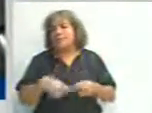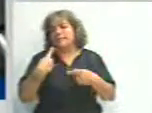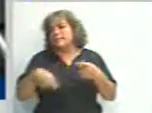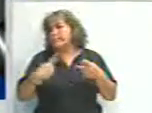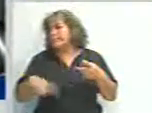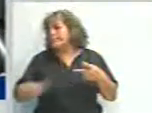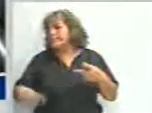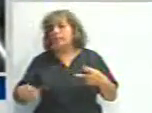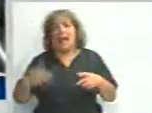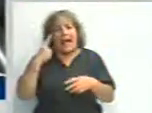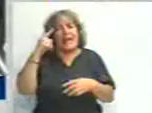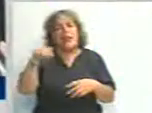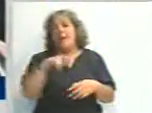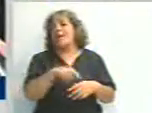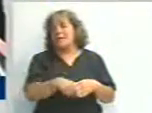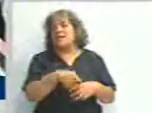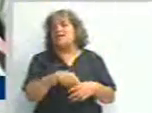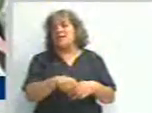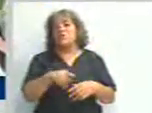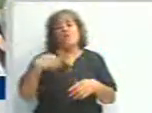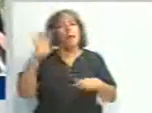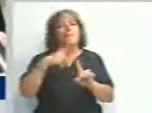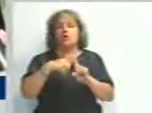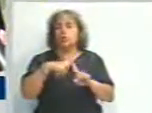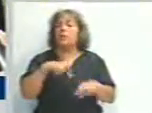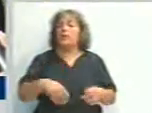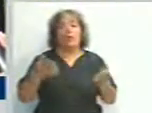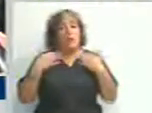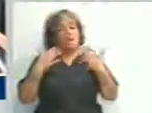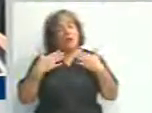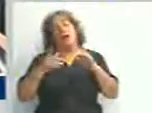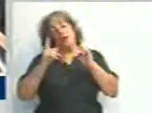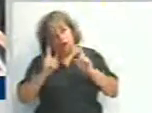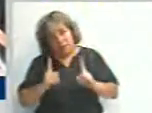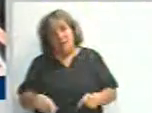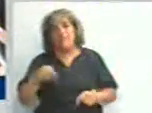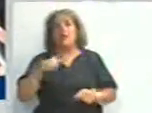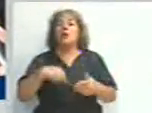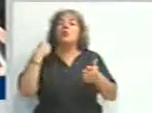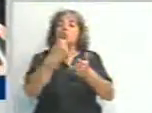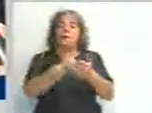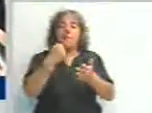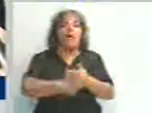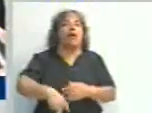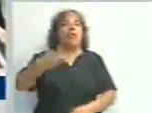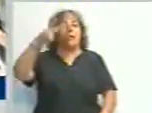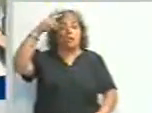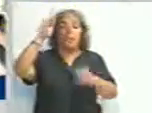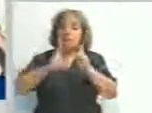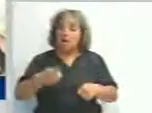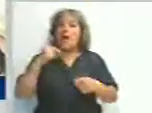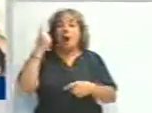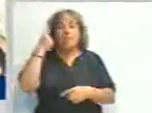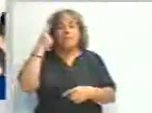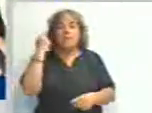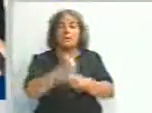realmente creo que eso es lo positivo de este verano, y bueno, también esto nos lleva un esfuerzo doble, porque también es aprender a trabajar de esta